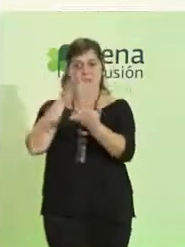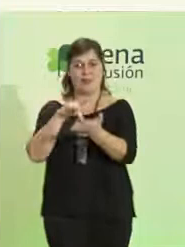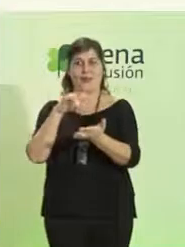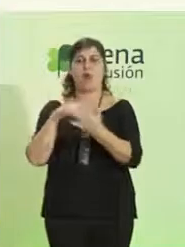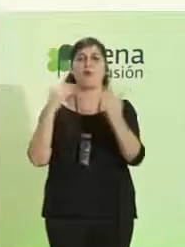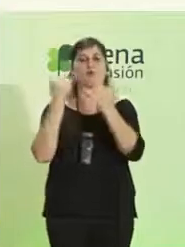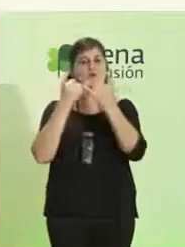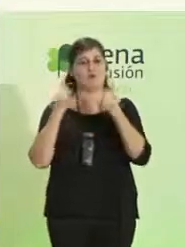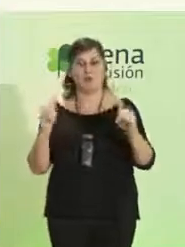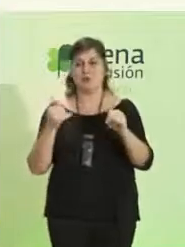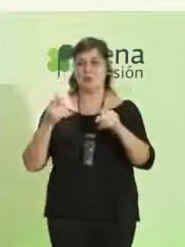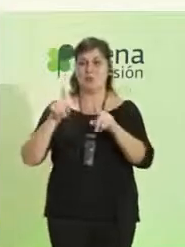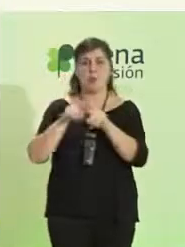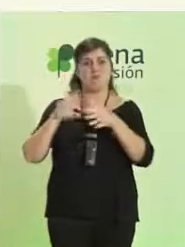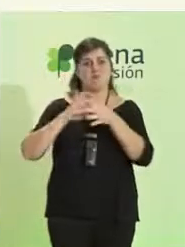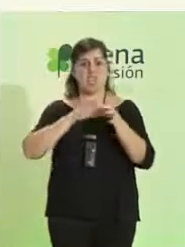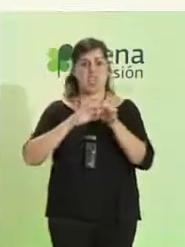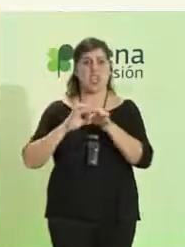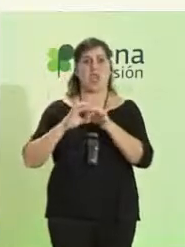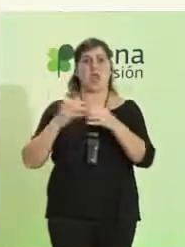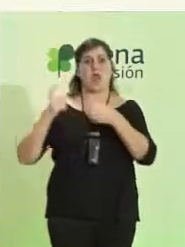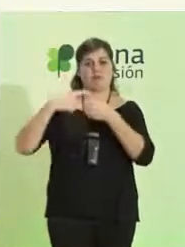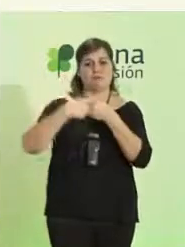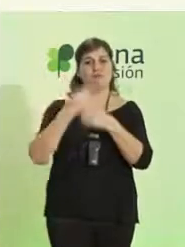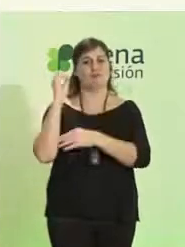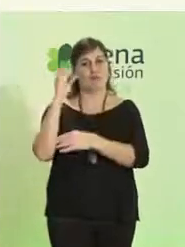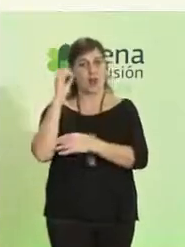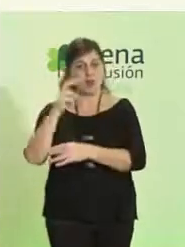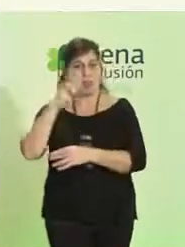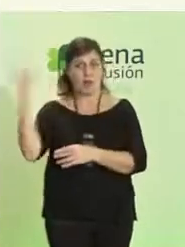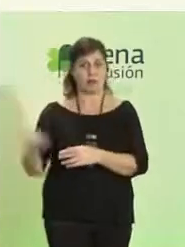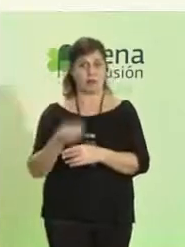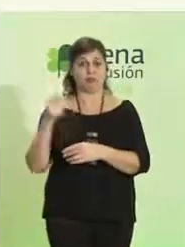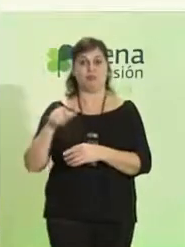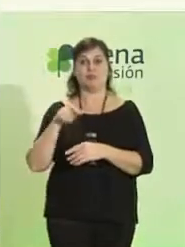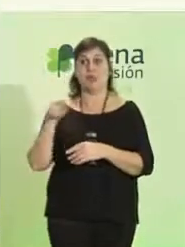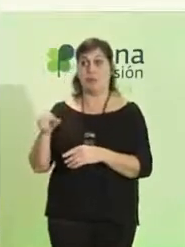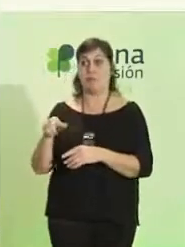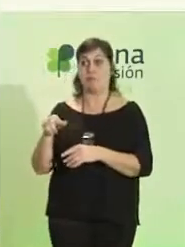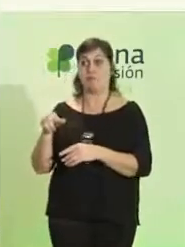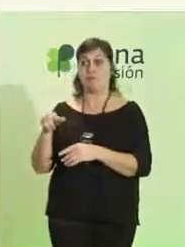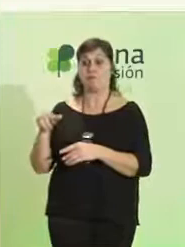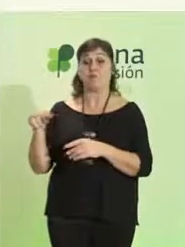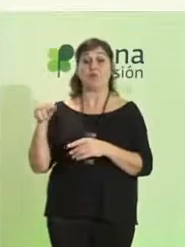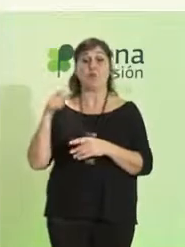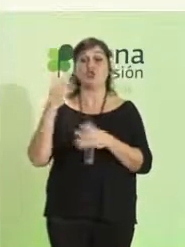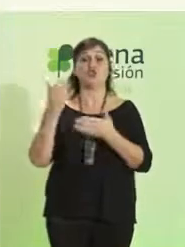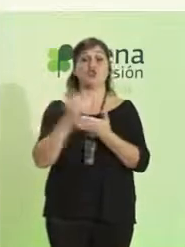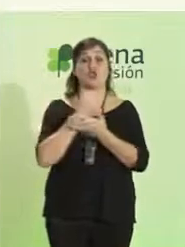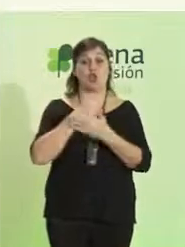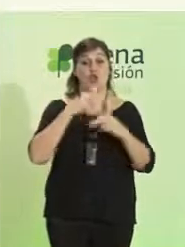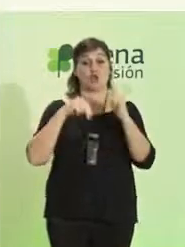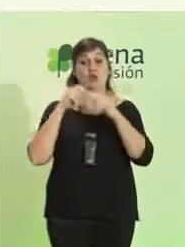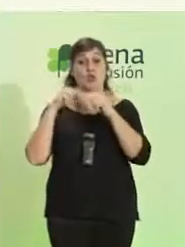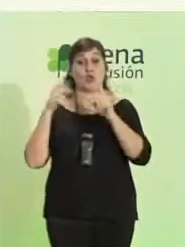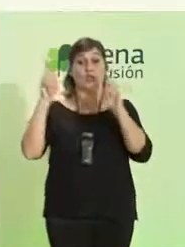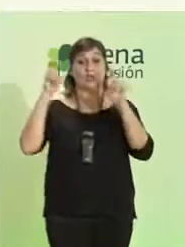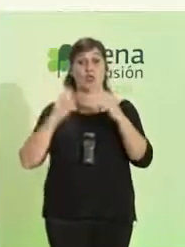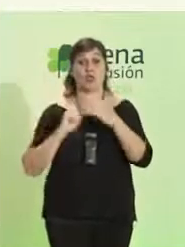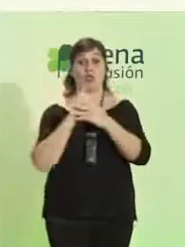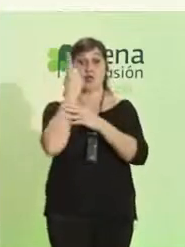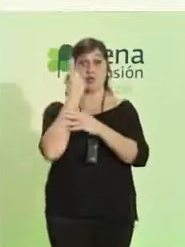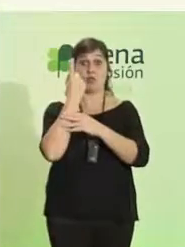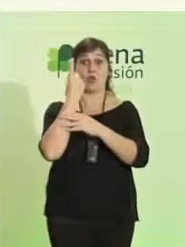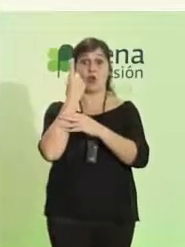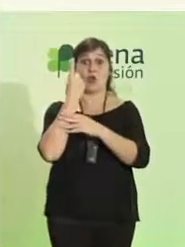un formato feria, pero participativo, inmersivo, con ponencias, donde se acerca todo lo que han construido sobre la innovación a